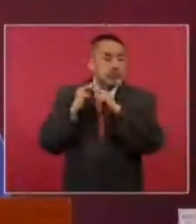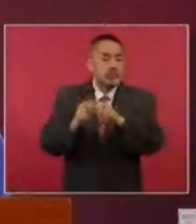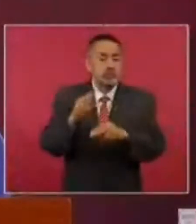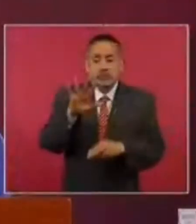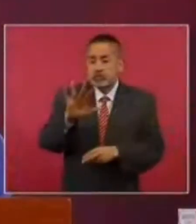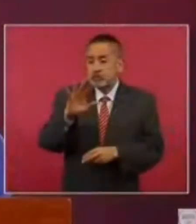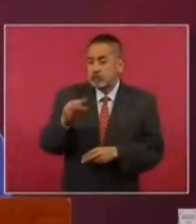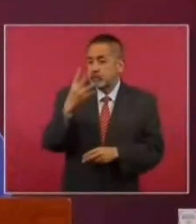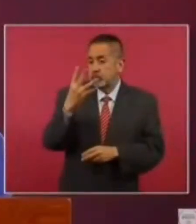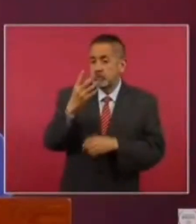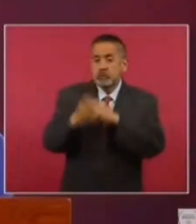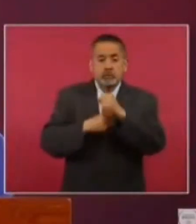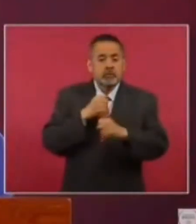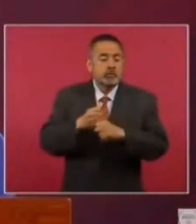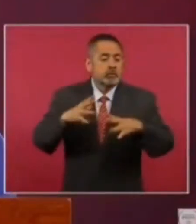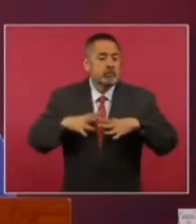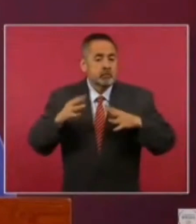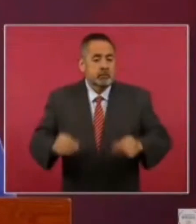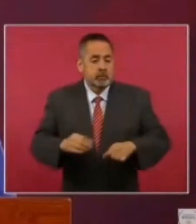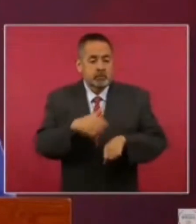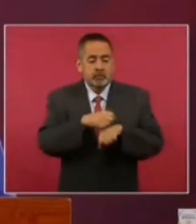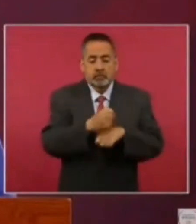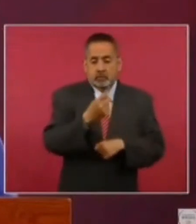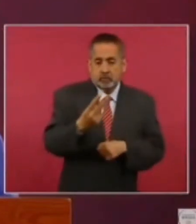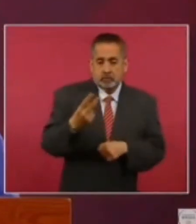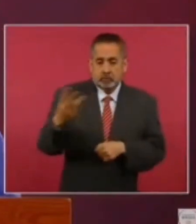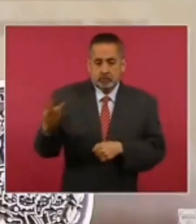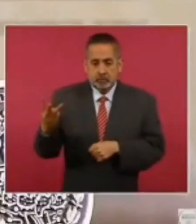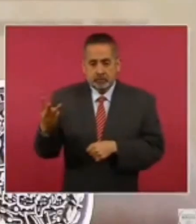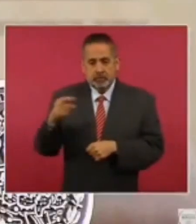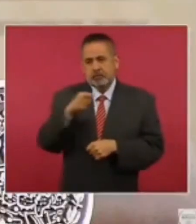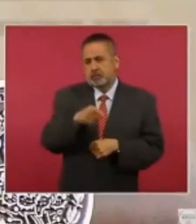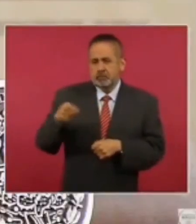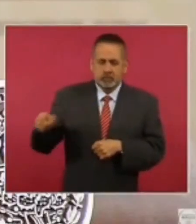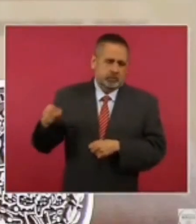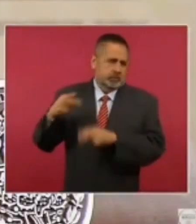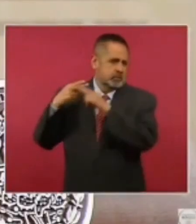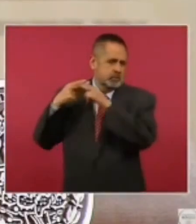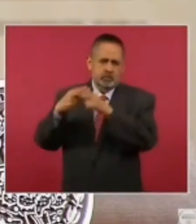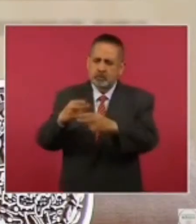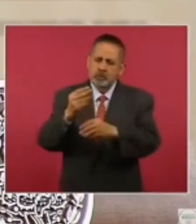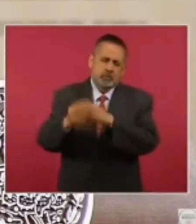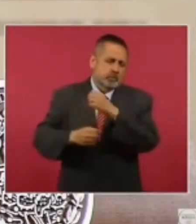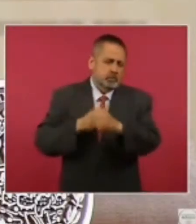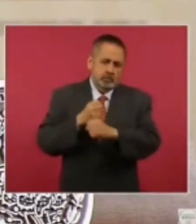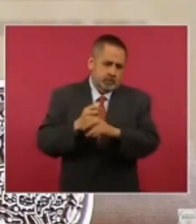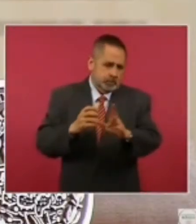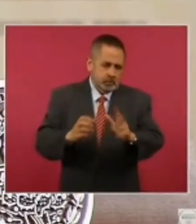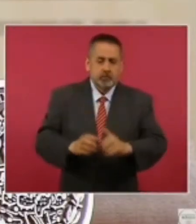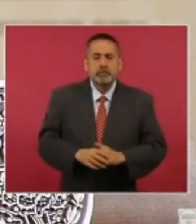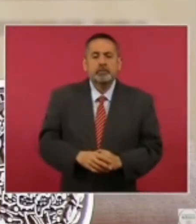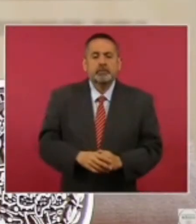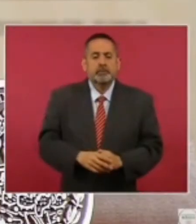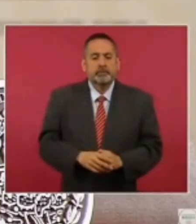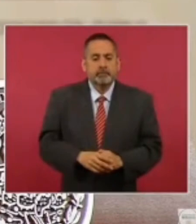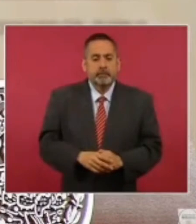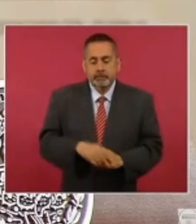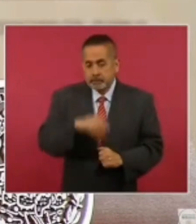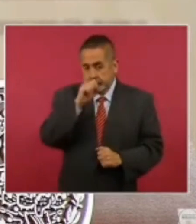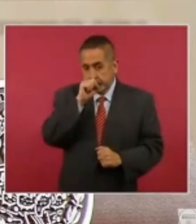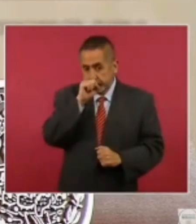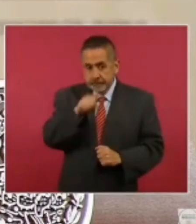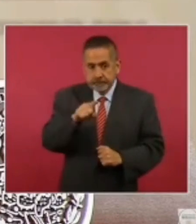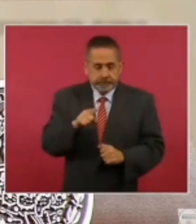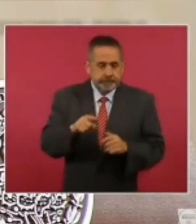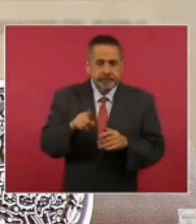yo no les llamaría hechos atípicos, yo les llamaría eventos improbables, ¿no? En el sentido de que, bueno, pues sí, puede haber un accidente,